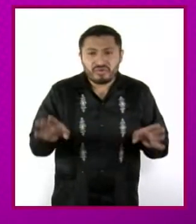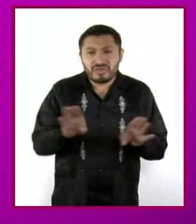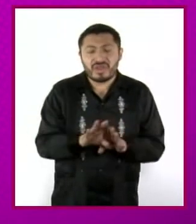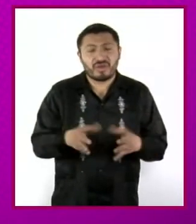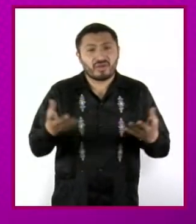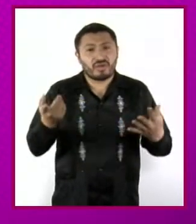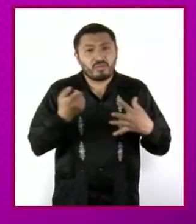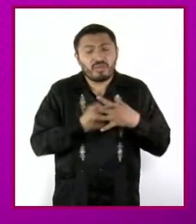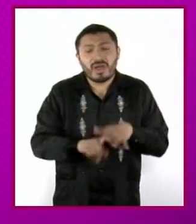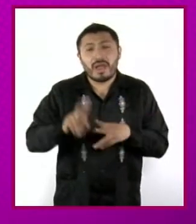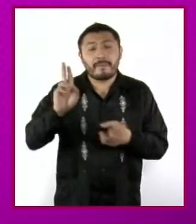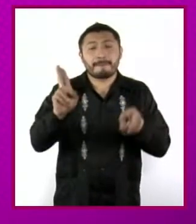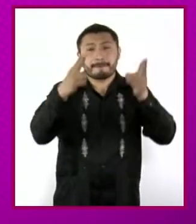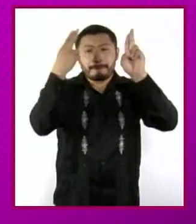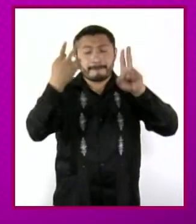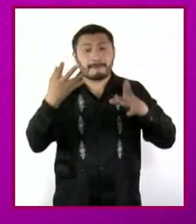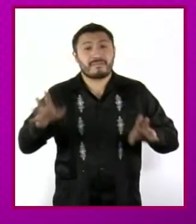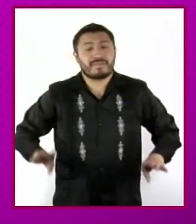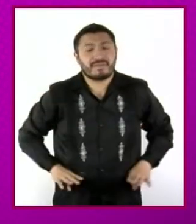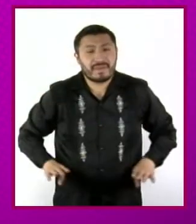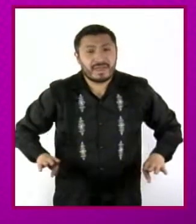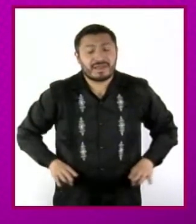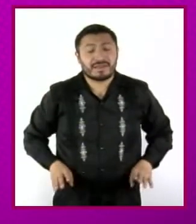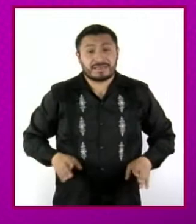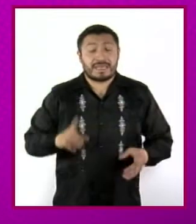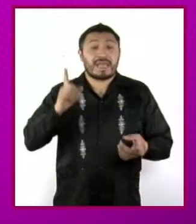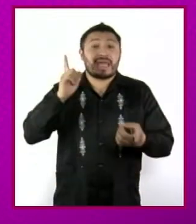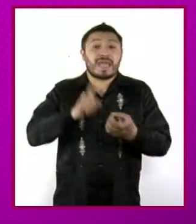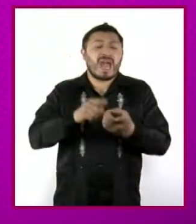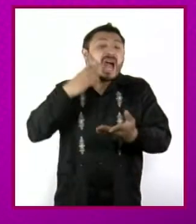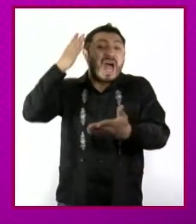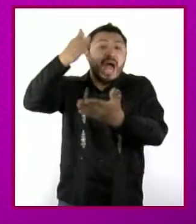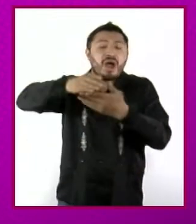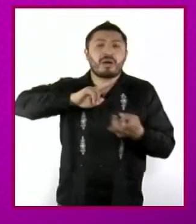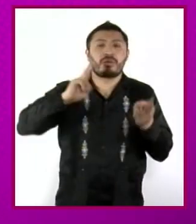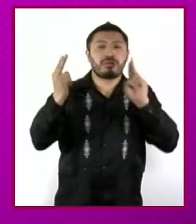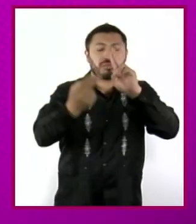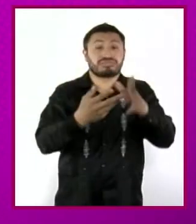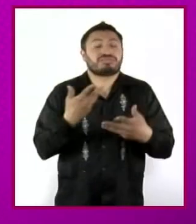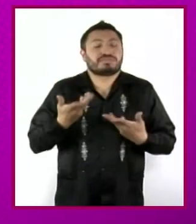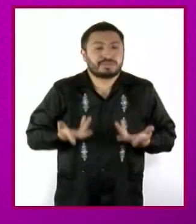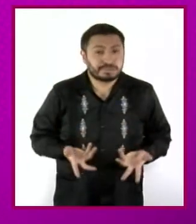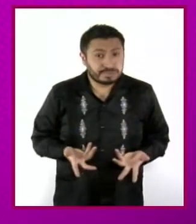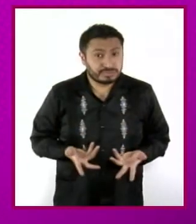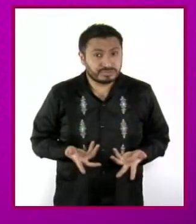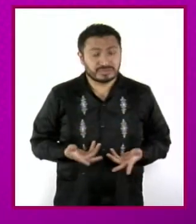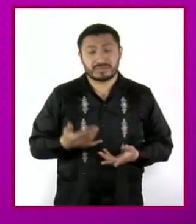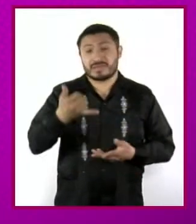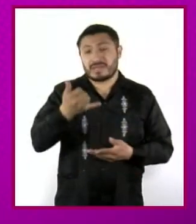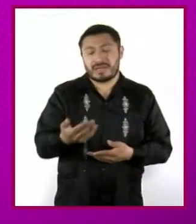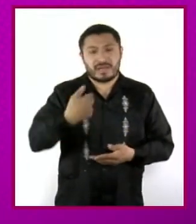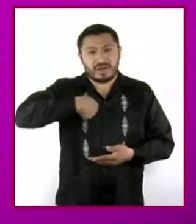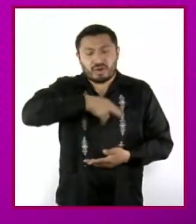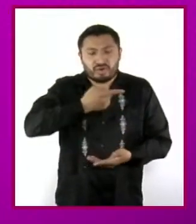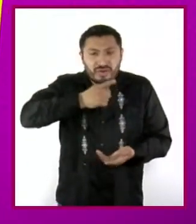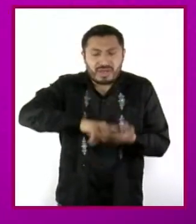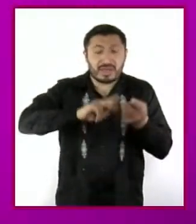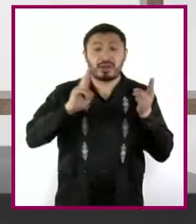se está creando el universo y hacia dónde va el universo y nuestro lugar en el